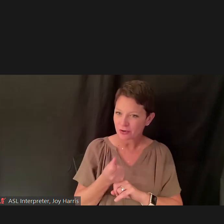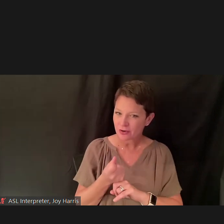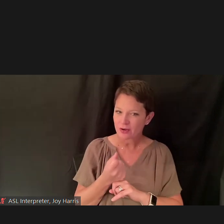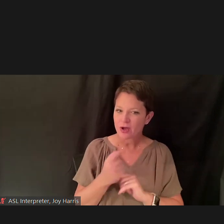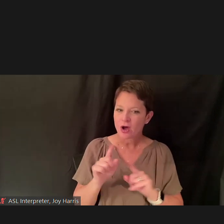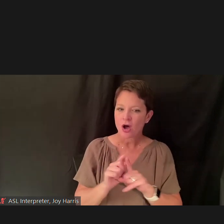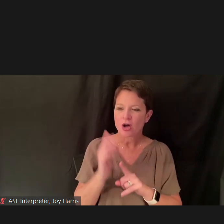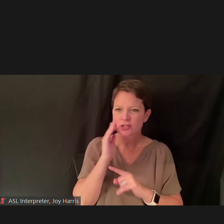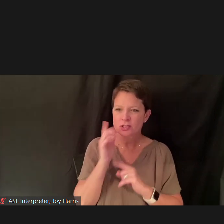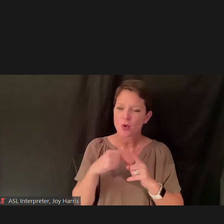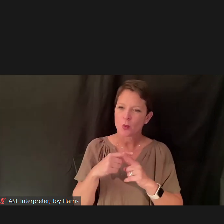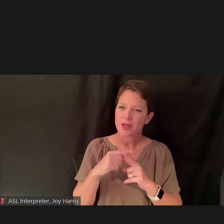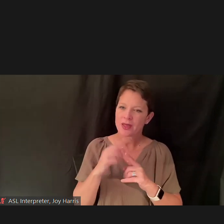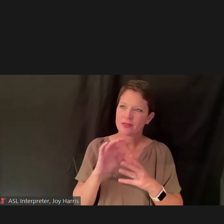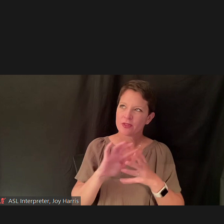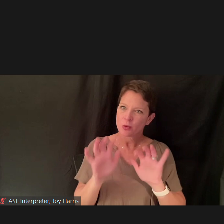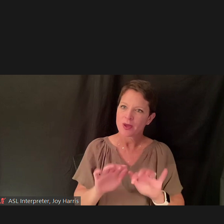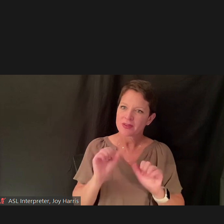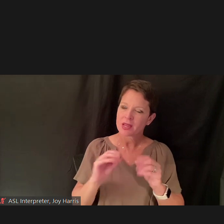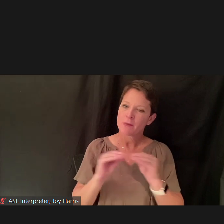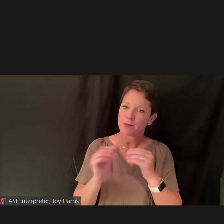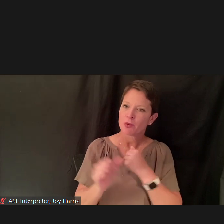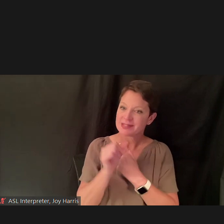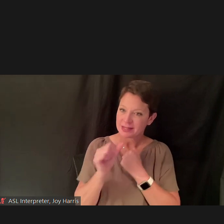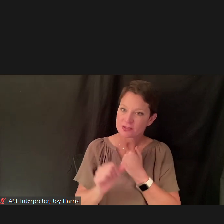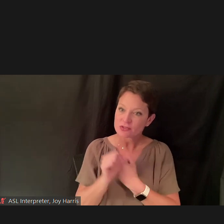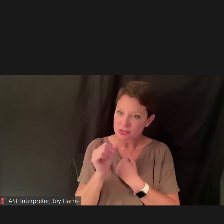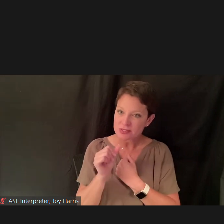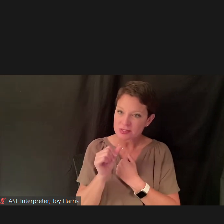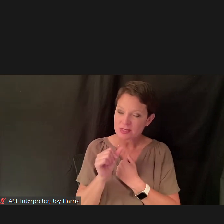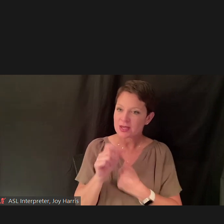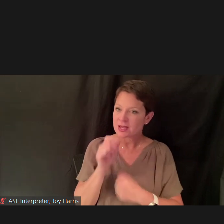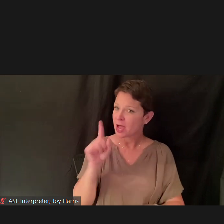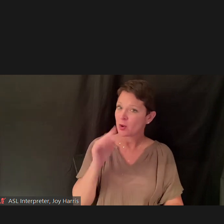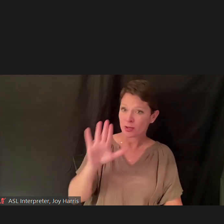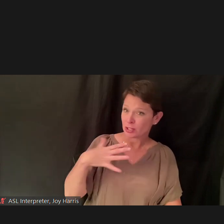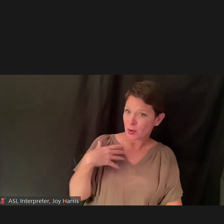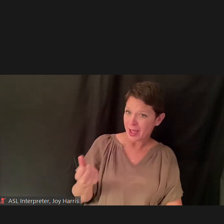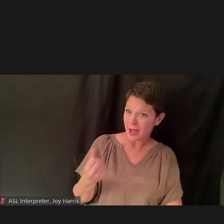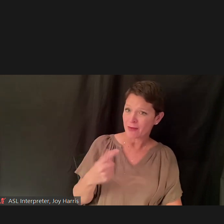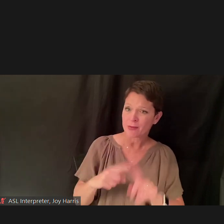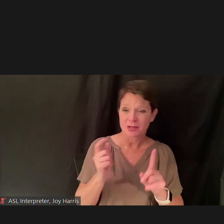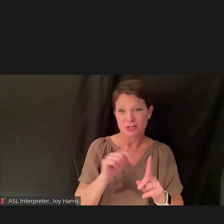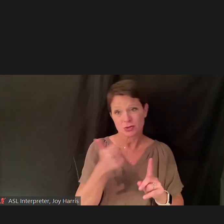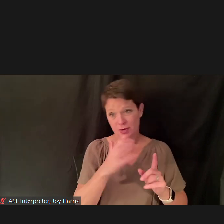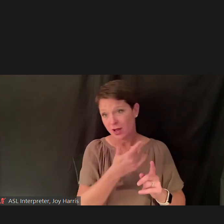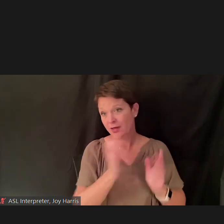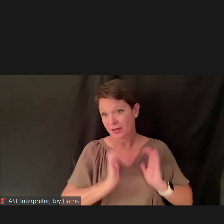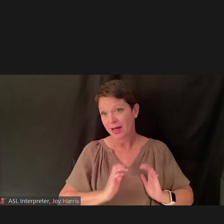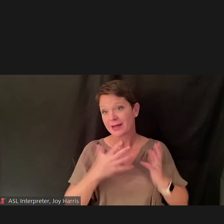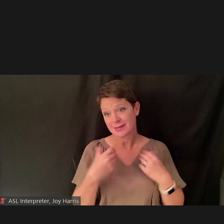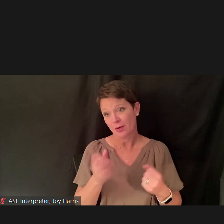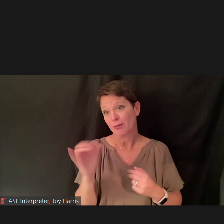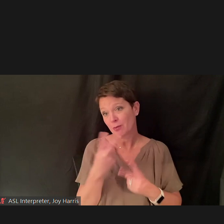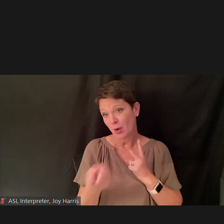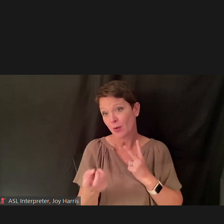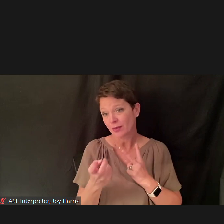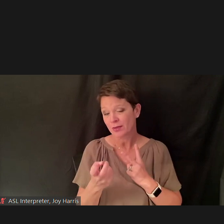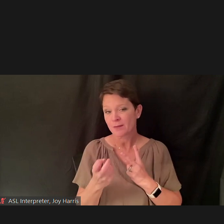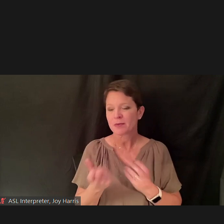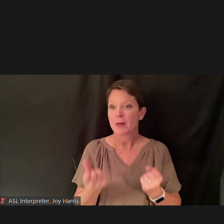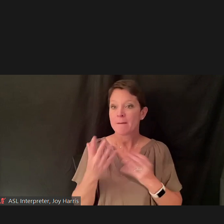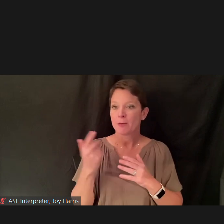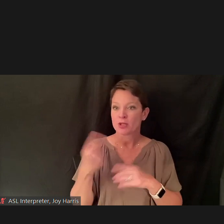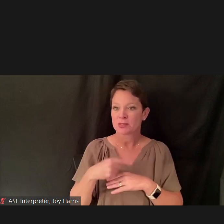Manténgase al tanto del pronóstico del tiempo y si el clima va a estar caliente y si le va a afectar